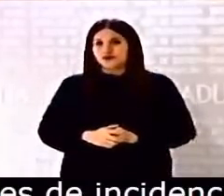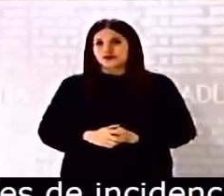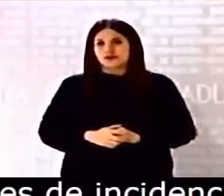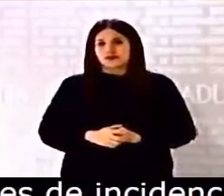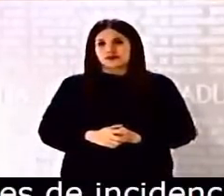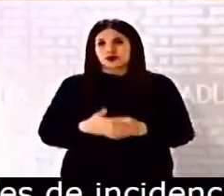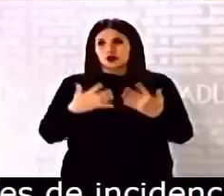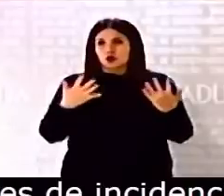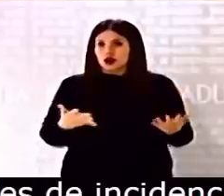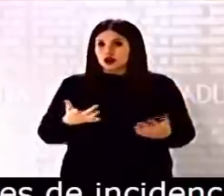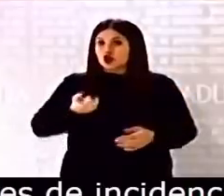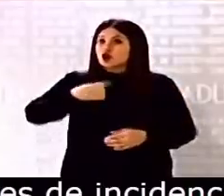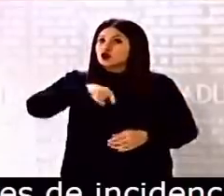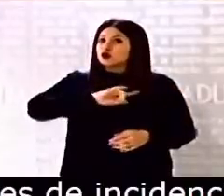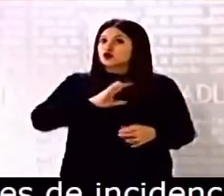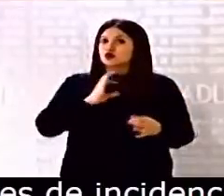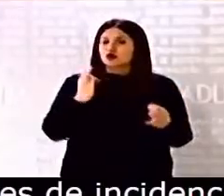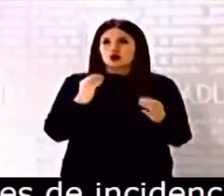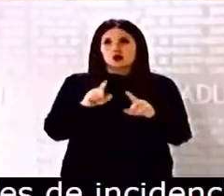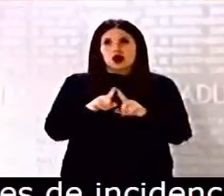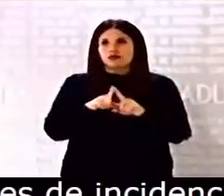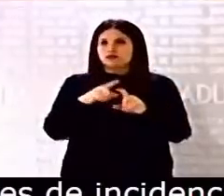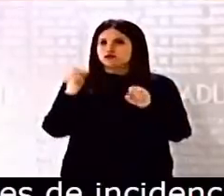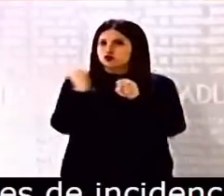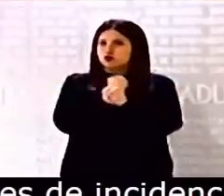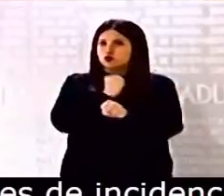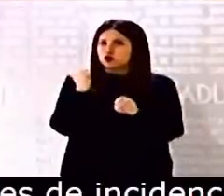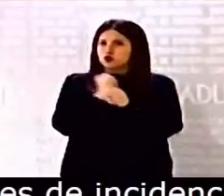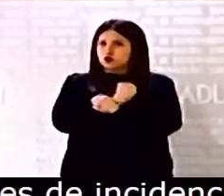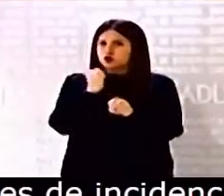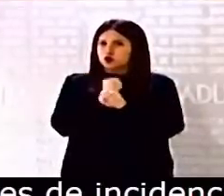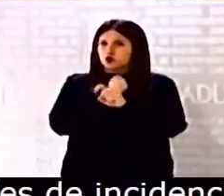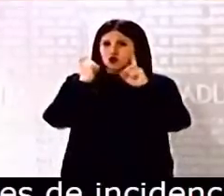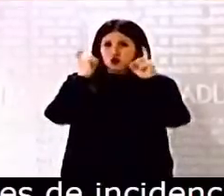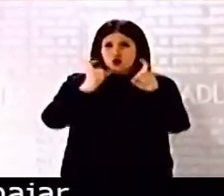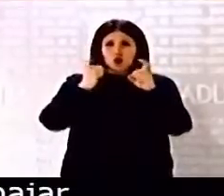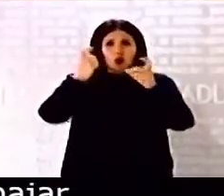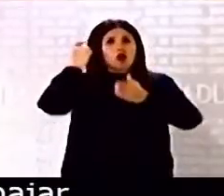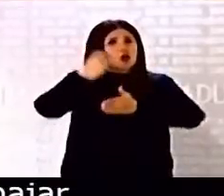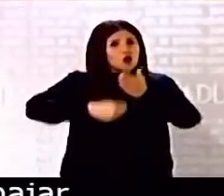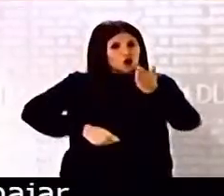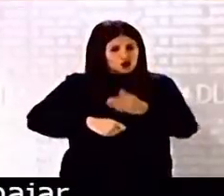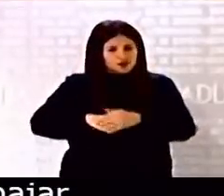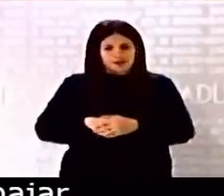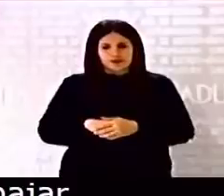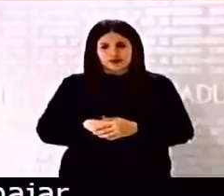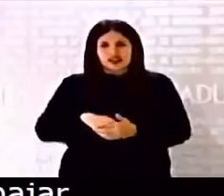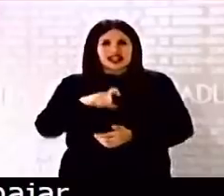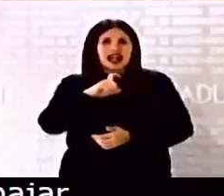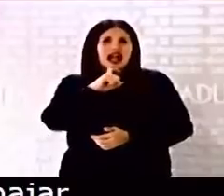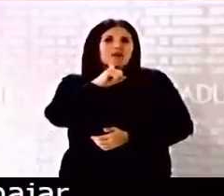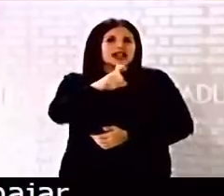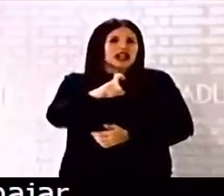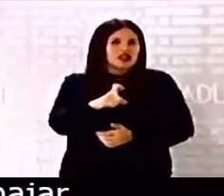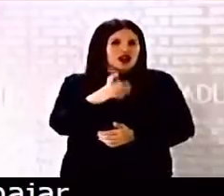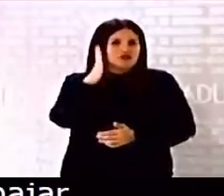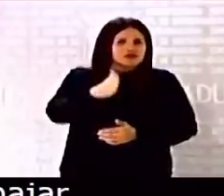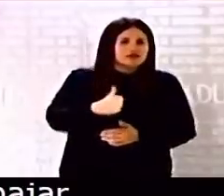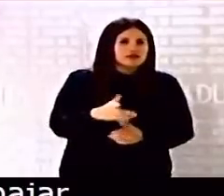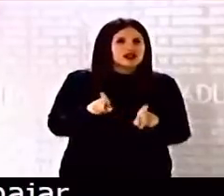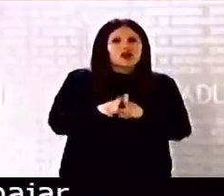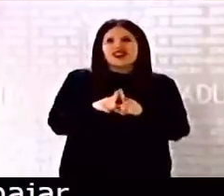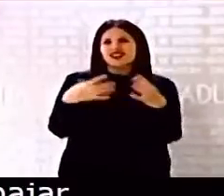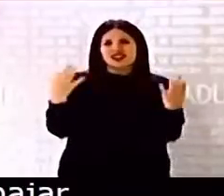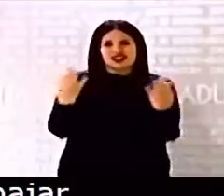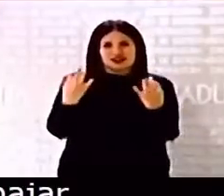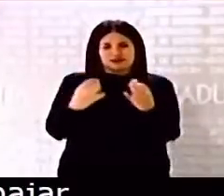que vamos a tener que trabajar muy intensamente en ella. Es la amenaza que supone el